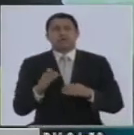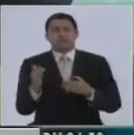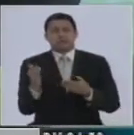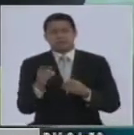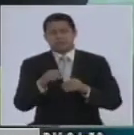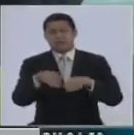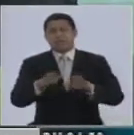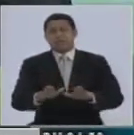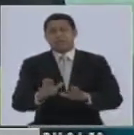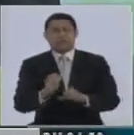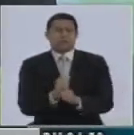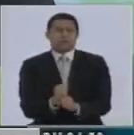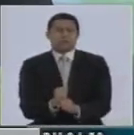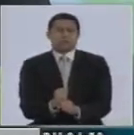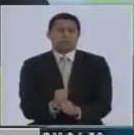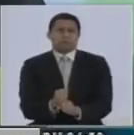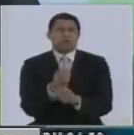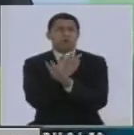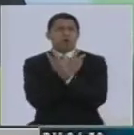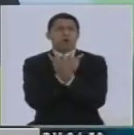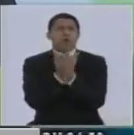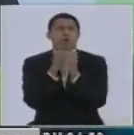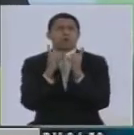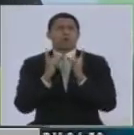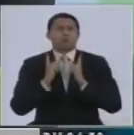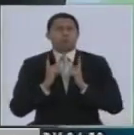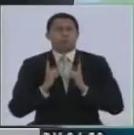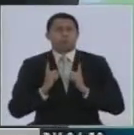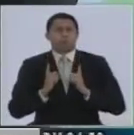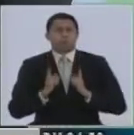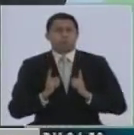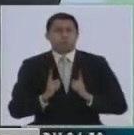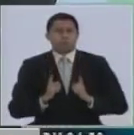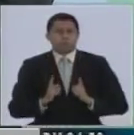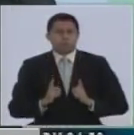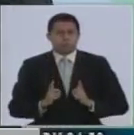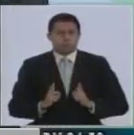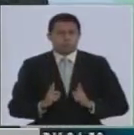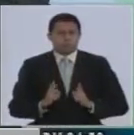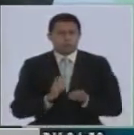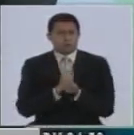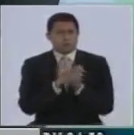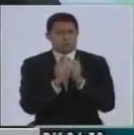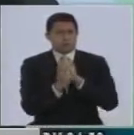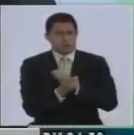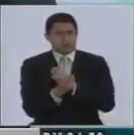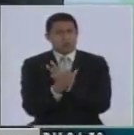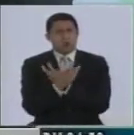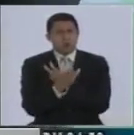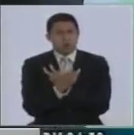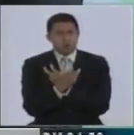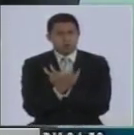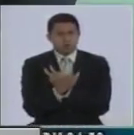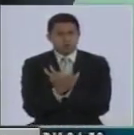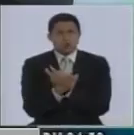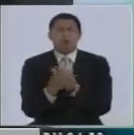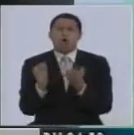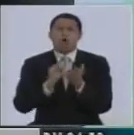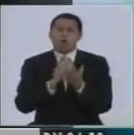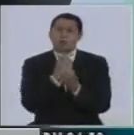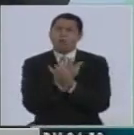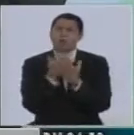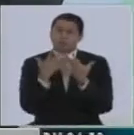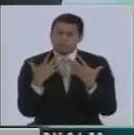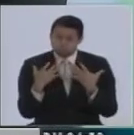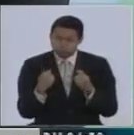medicina por un tiempo dejar que tus huesos estén otra vez en un nivel de recambio óseo para que vuelva a formarse hueso sano